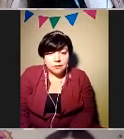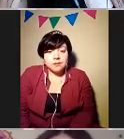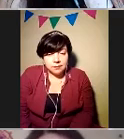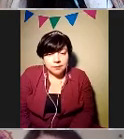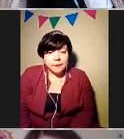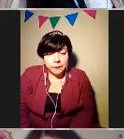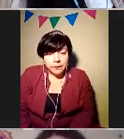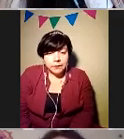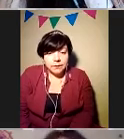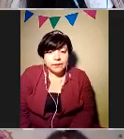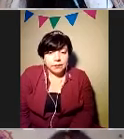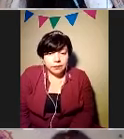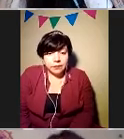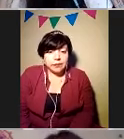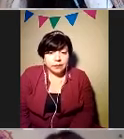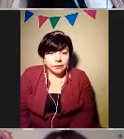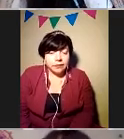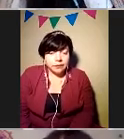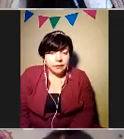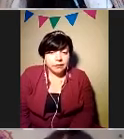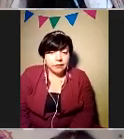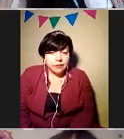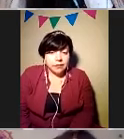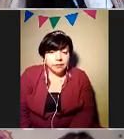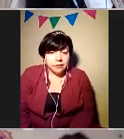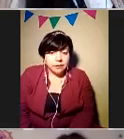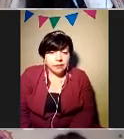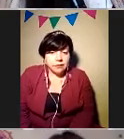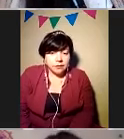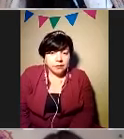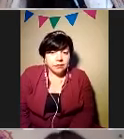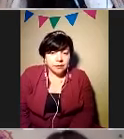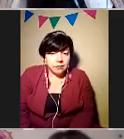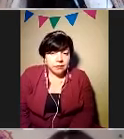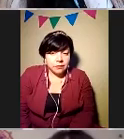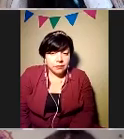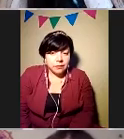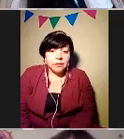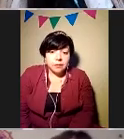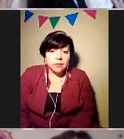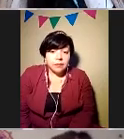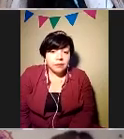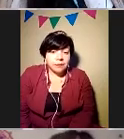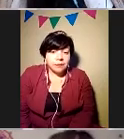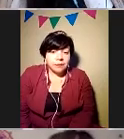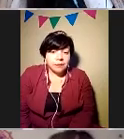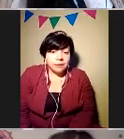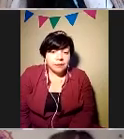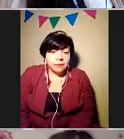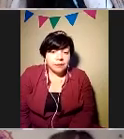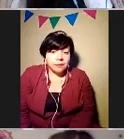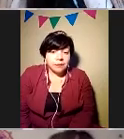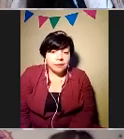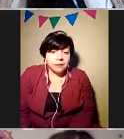chicos que cosen, que volvieron en el oficio. Incluso más adelante me gustaría quizá abrir una escuela aquí en Los Ángeles para que